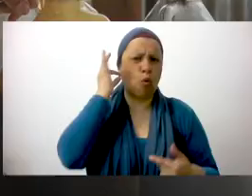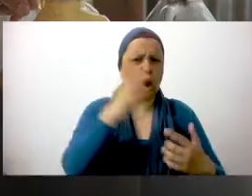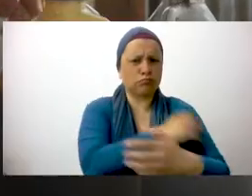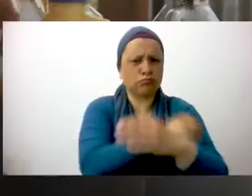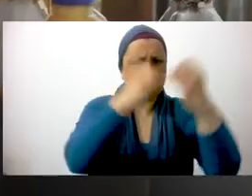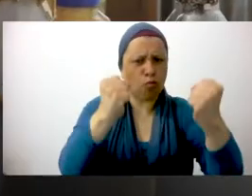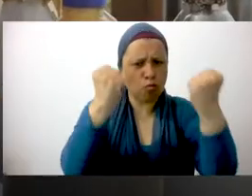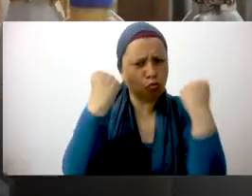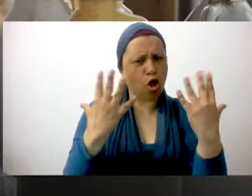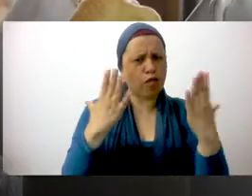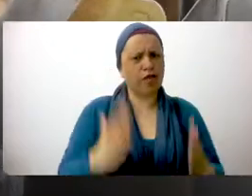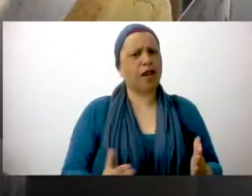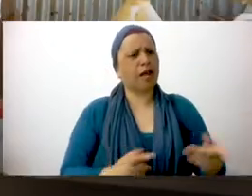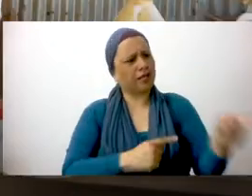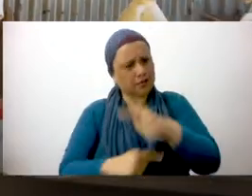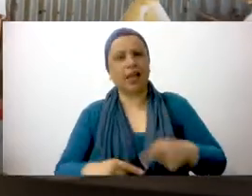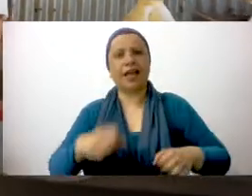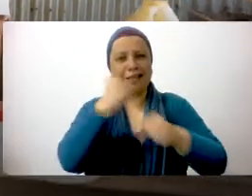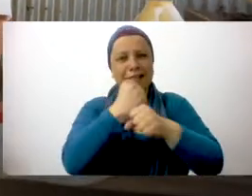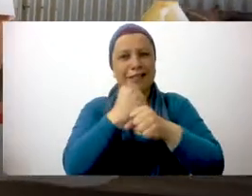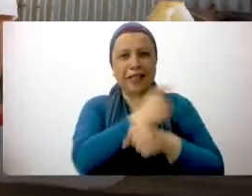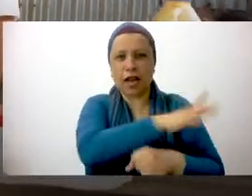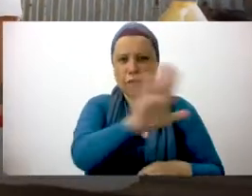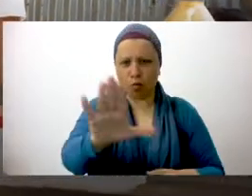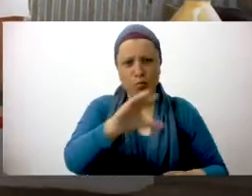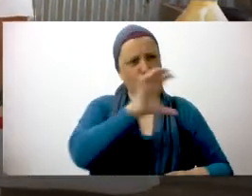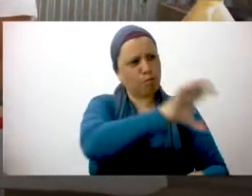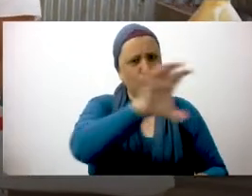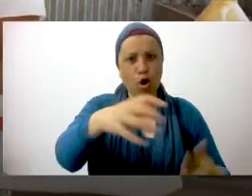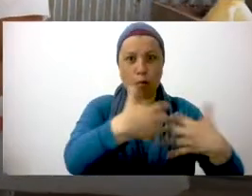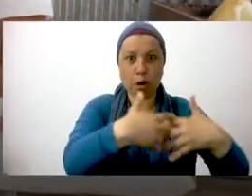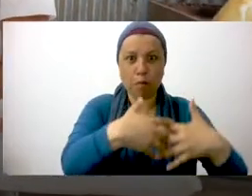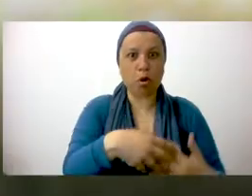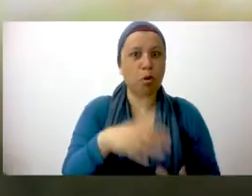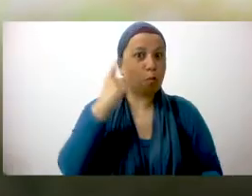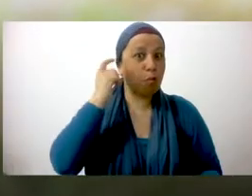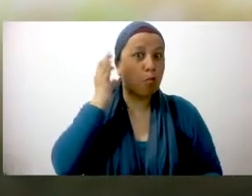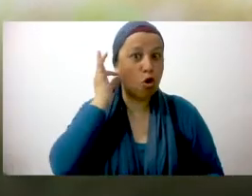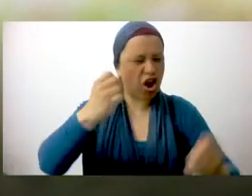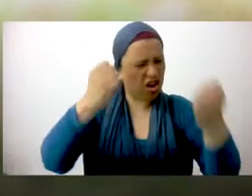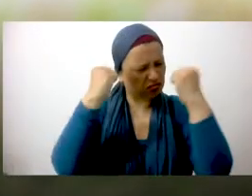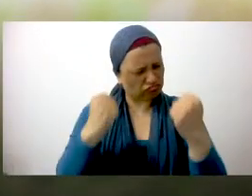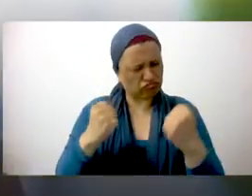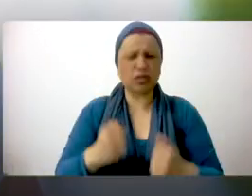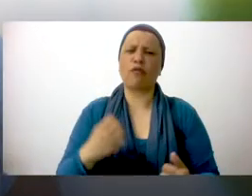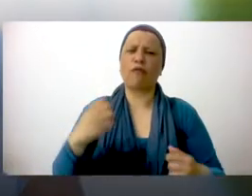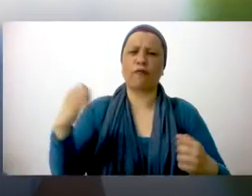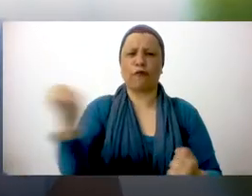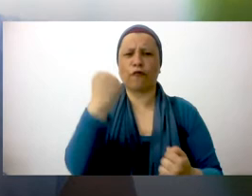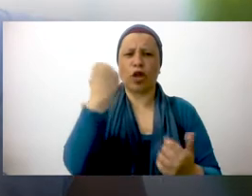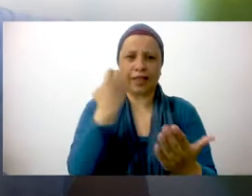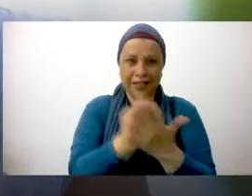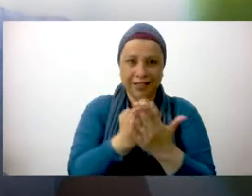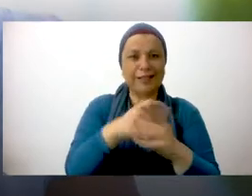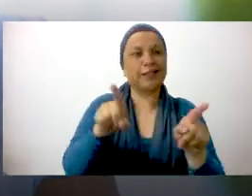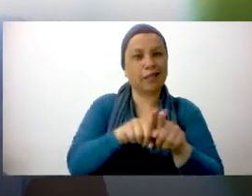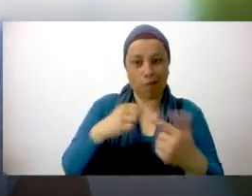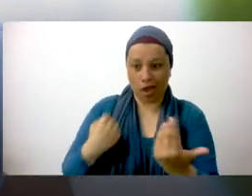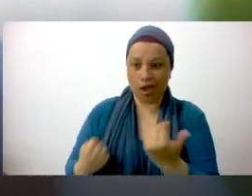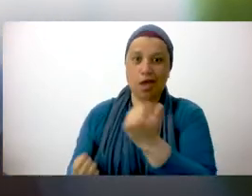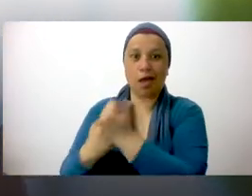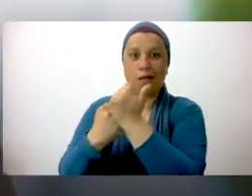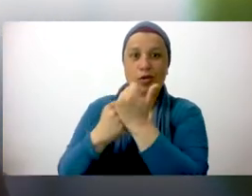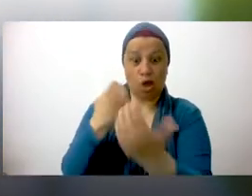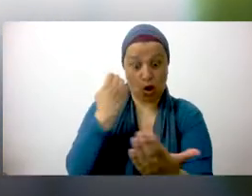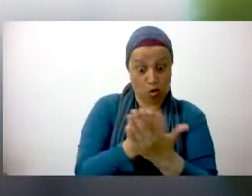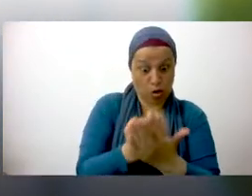Chinaquichá? Mujeres empoderadas, mujeres trabajando sus propios emprendimientos, mujeres consolidadas en lo económico y